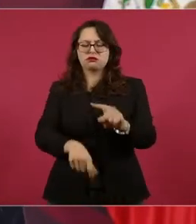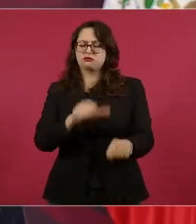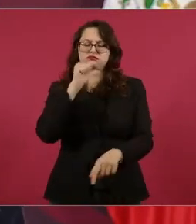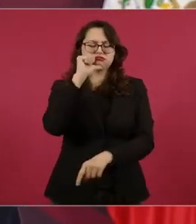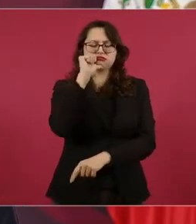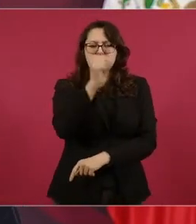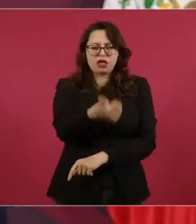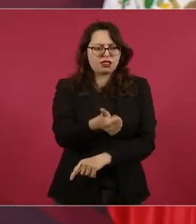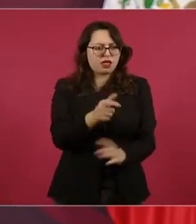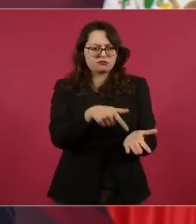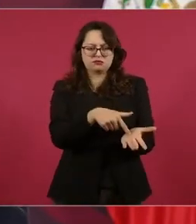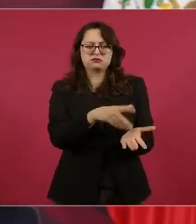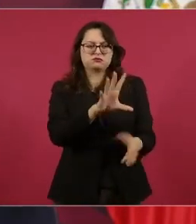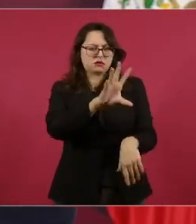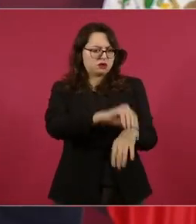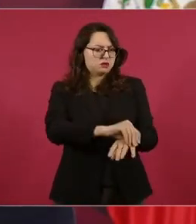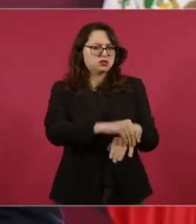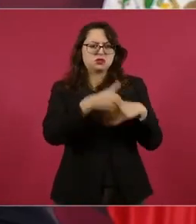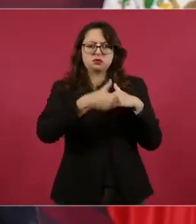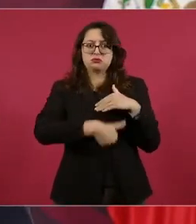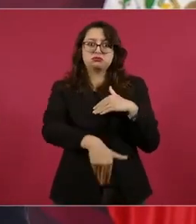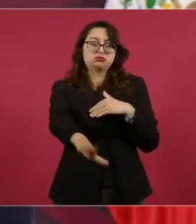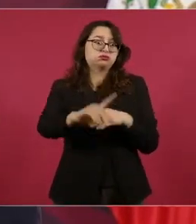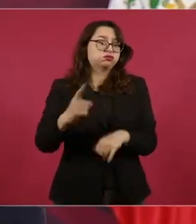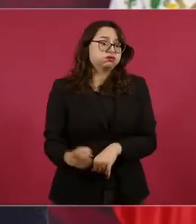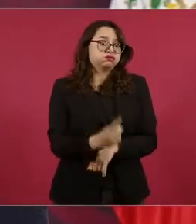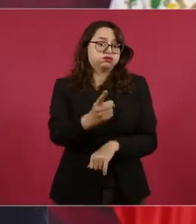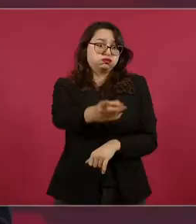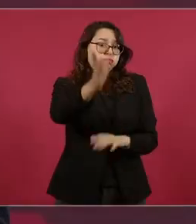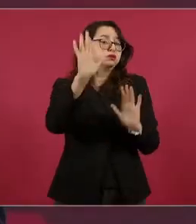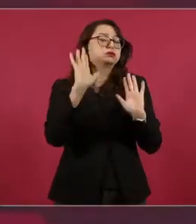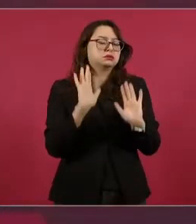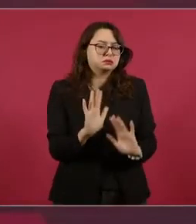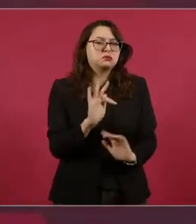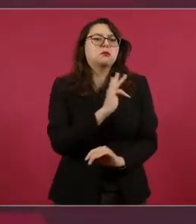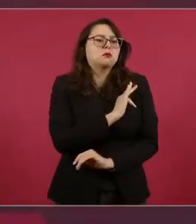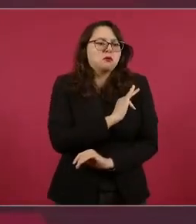concesionarios van a seguir